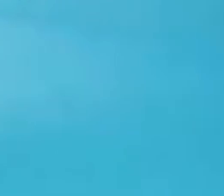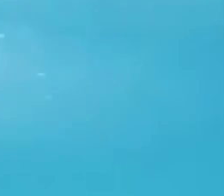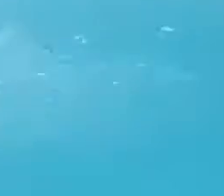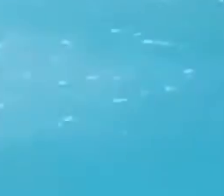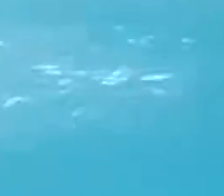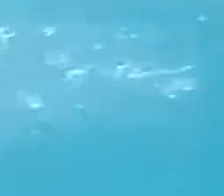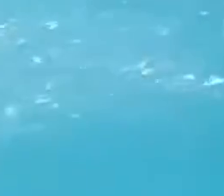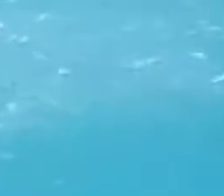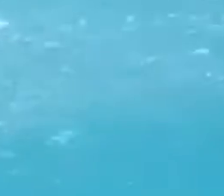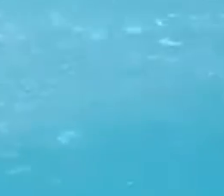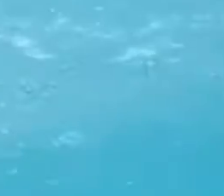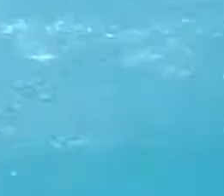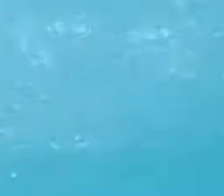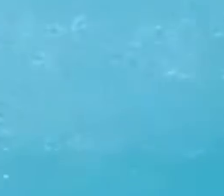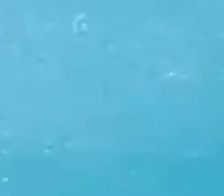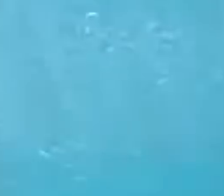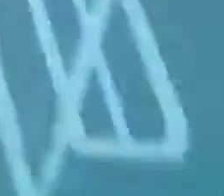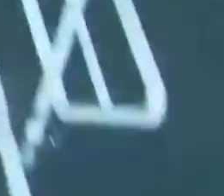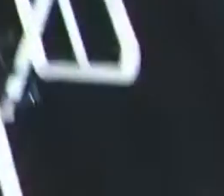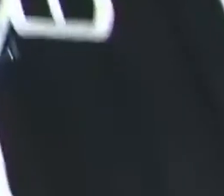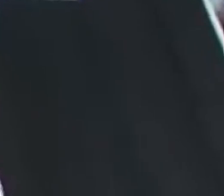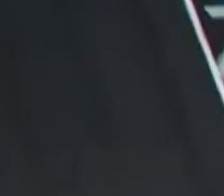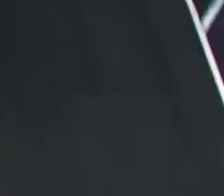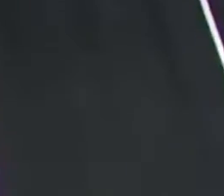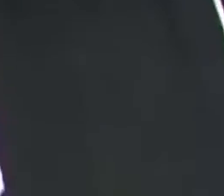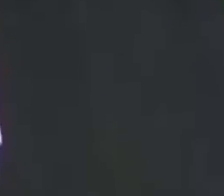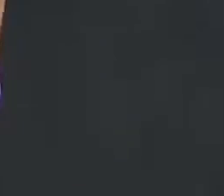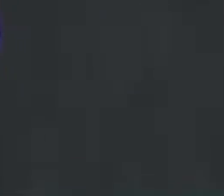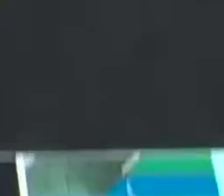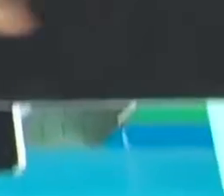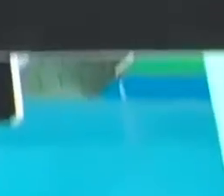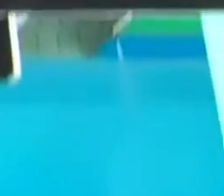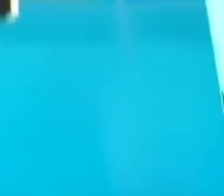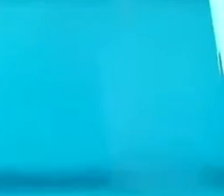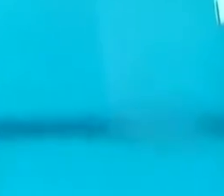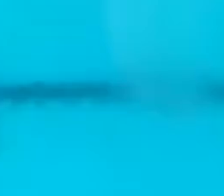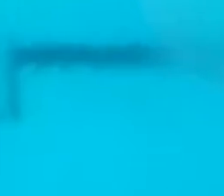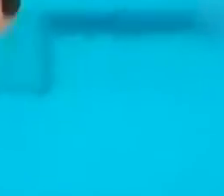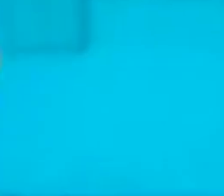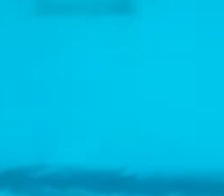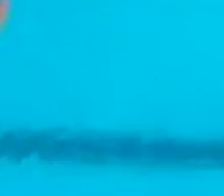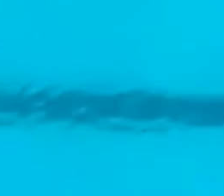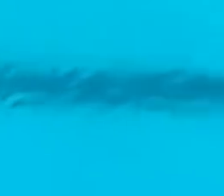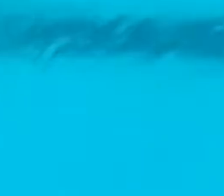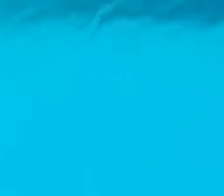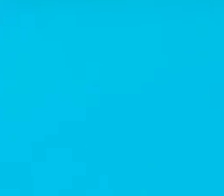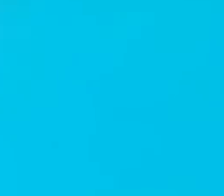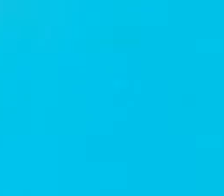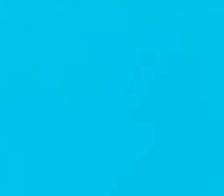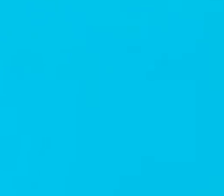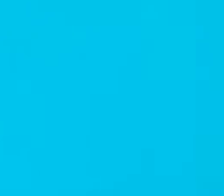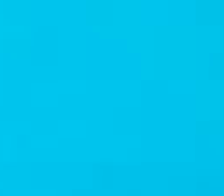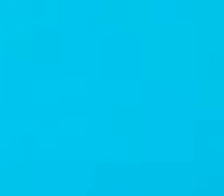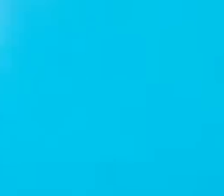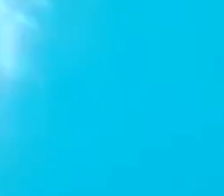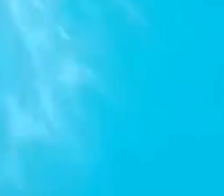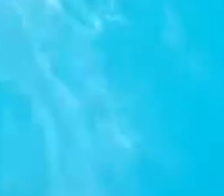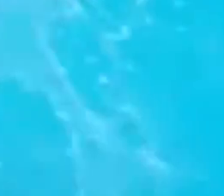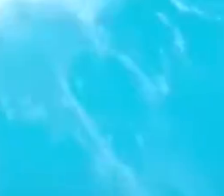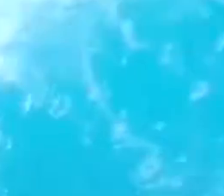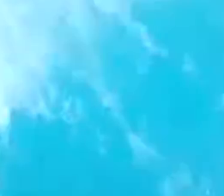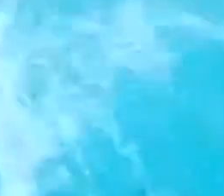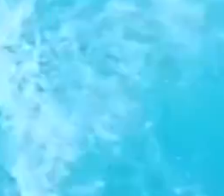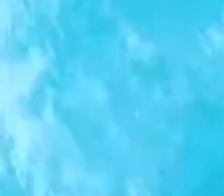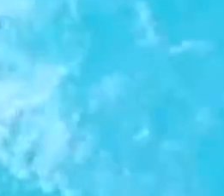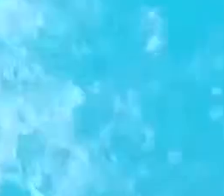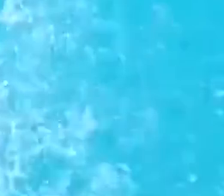vemos de los mexicanos. Una entrada, una vertical no muy limpia, la que vemos el que está de su lado derecho de